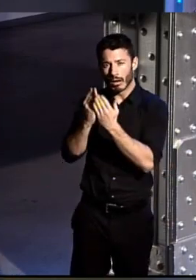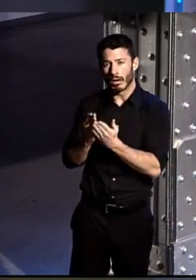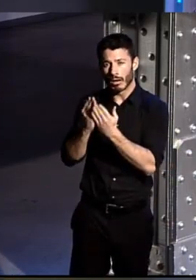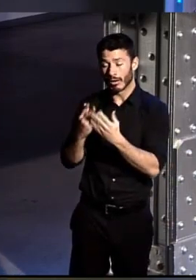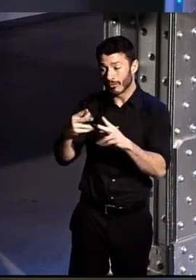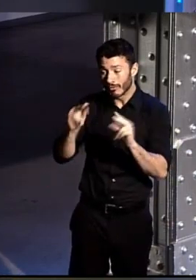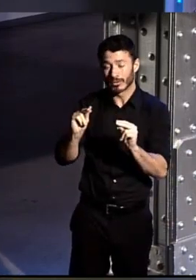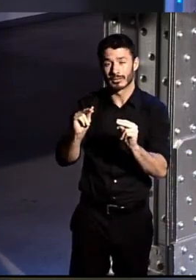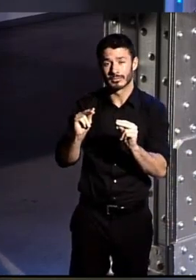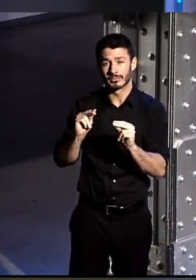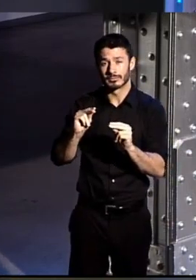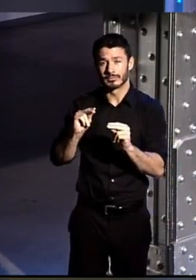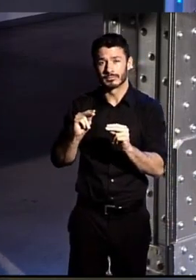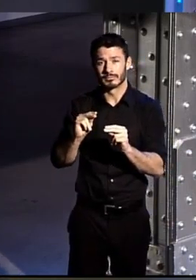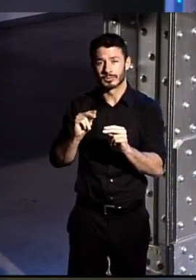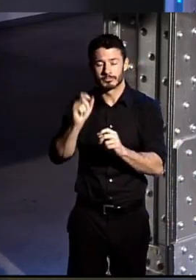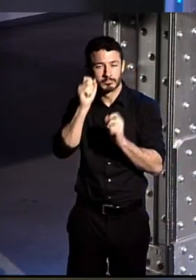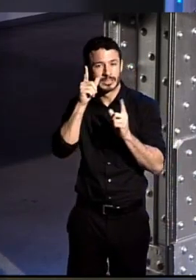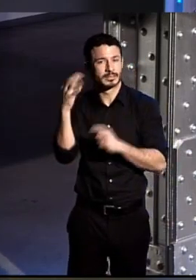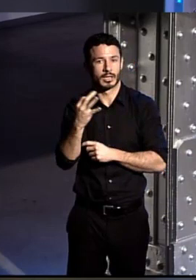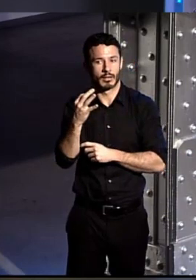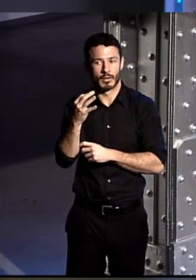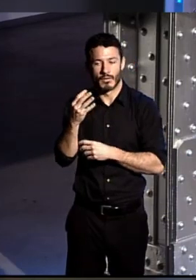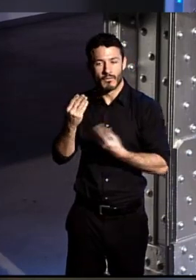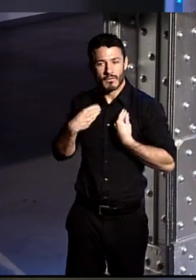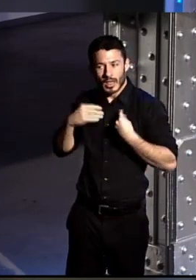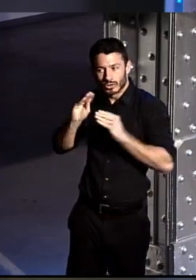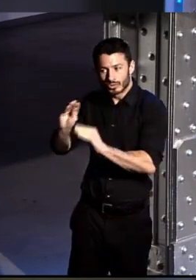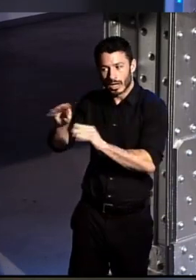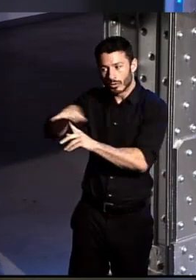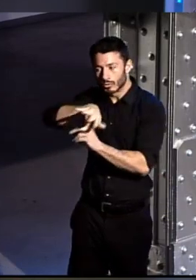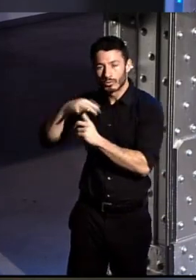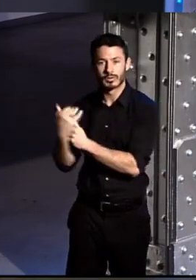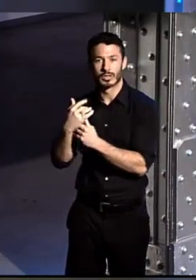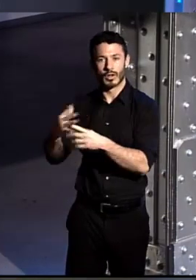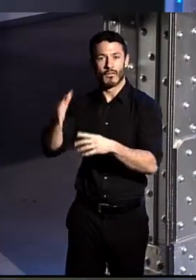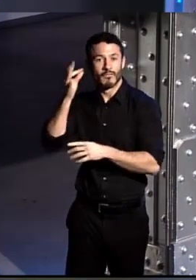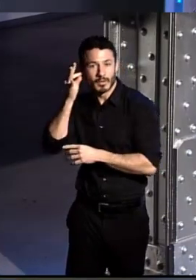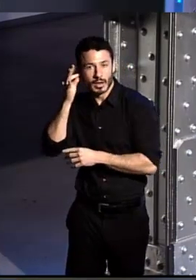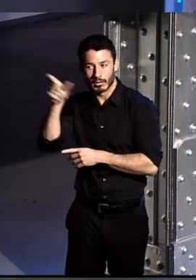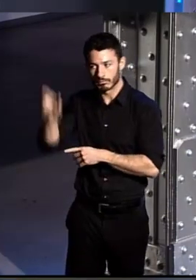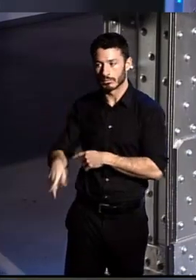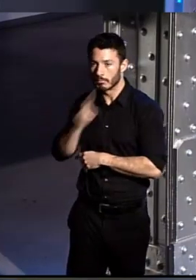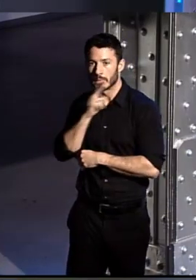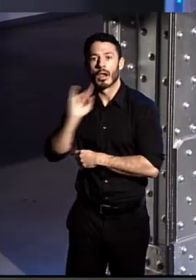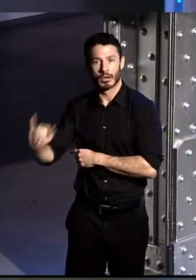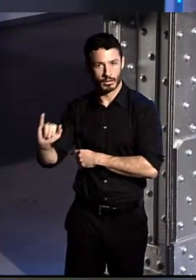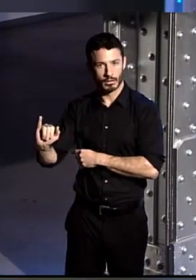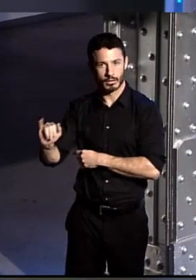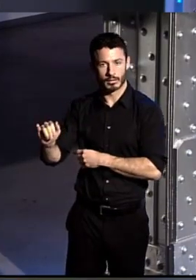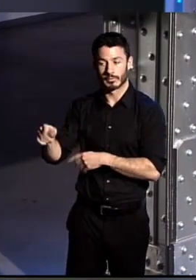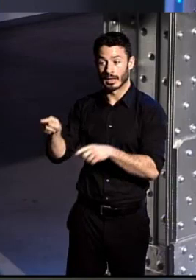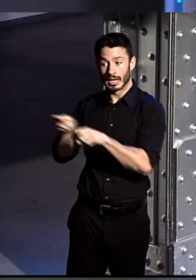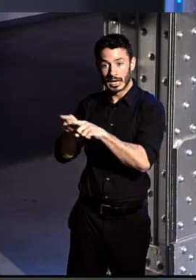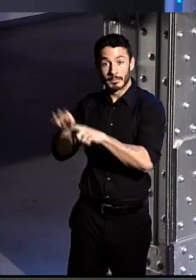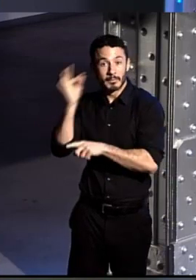su vida era un universo femenino. Él tenía madre, 3 hermanas, su